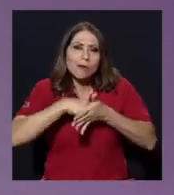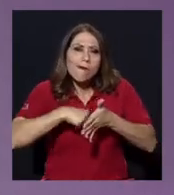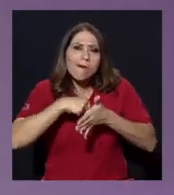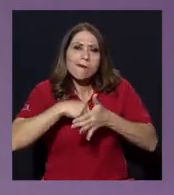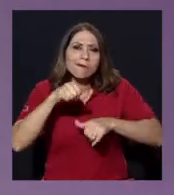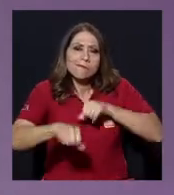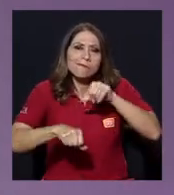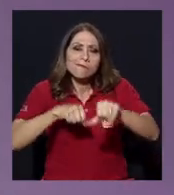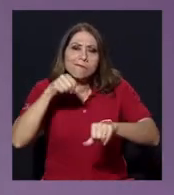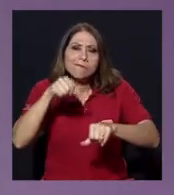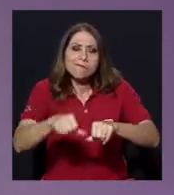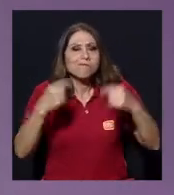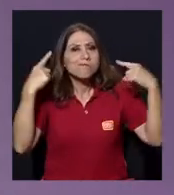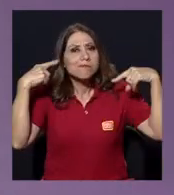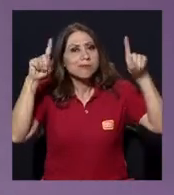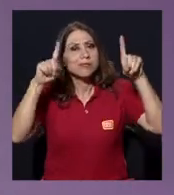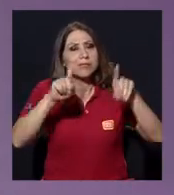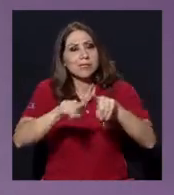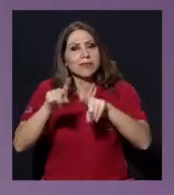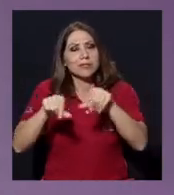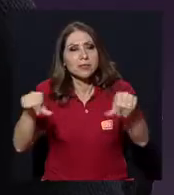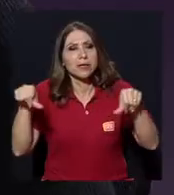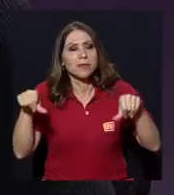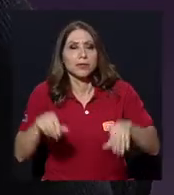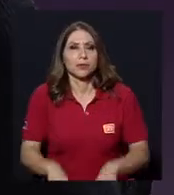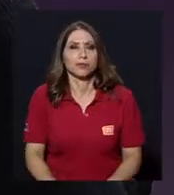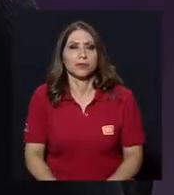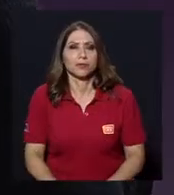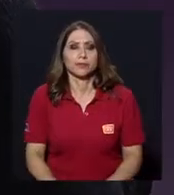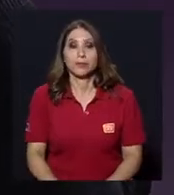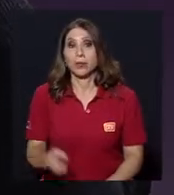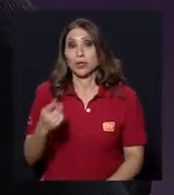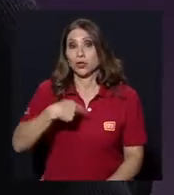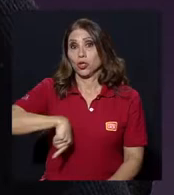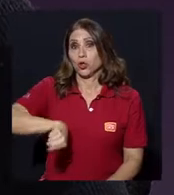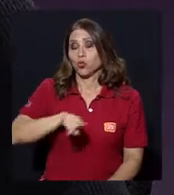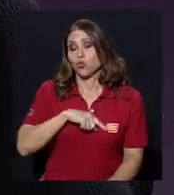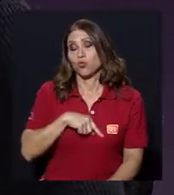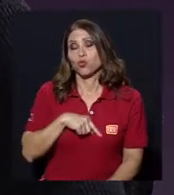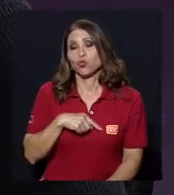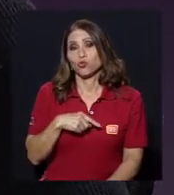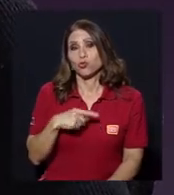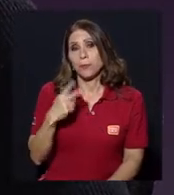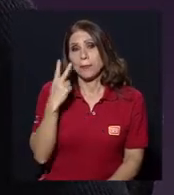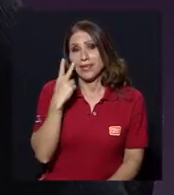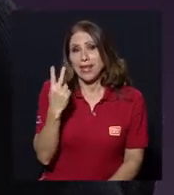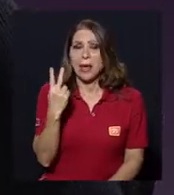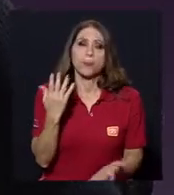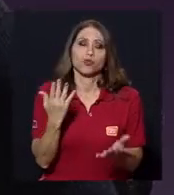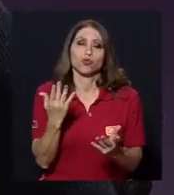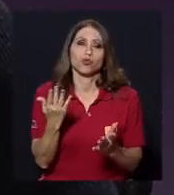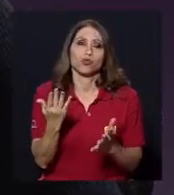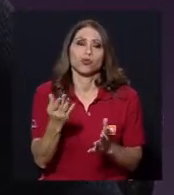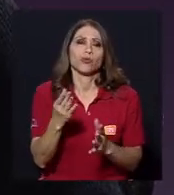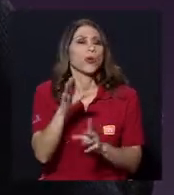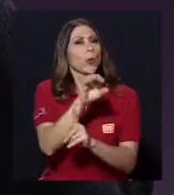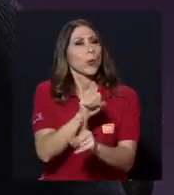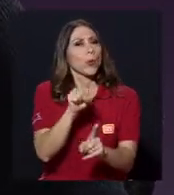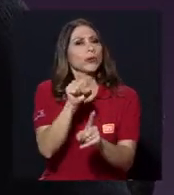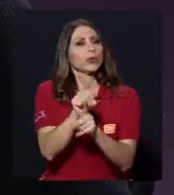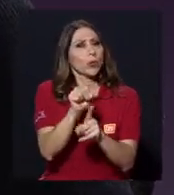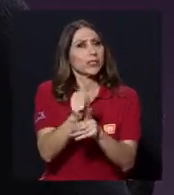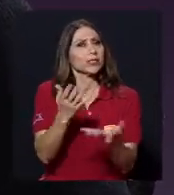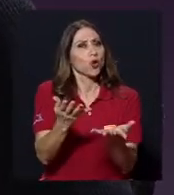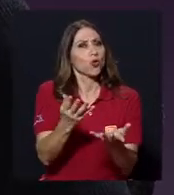día en diferentes ámbitos. Sí. Bueno, si nosotros miramos, digamos, las condiciones de vida, la